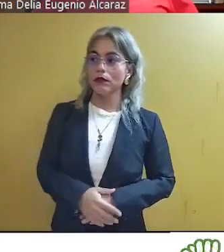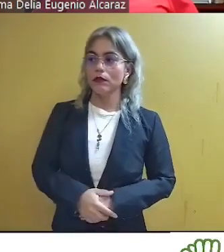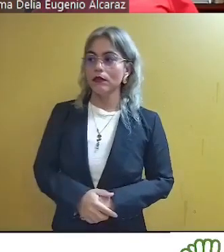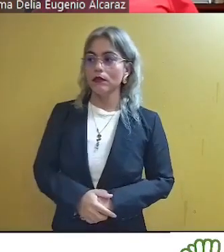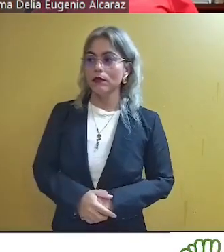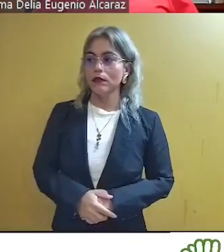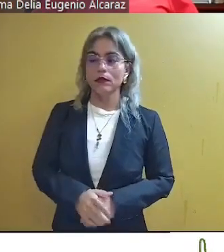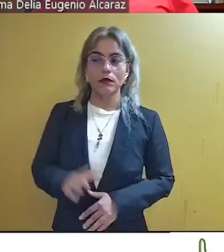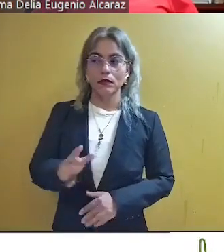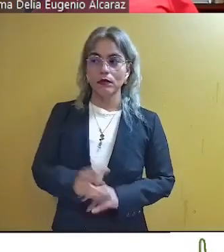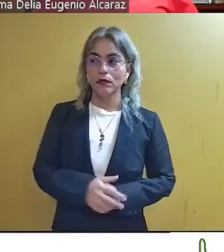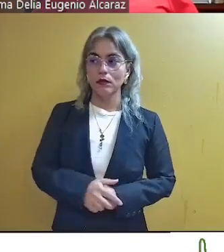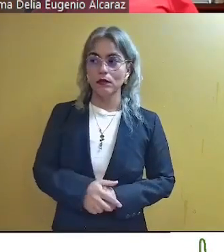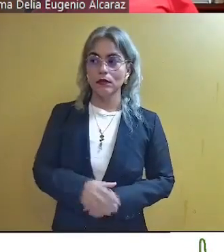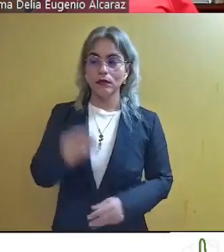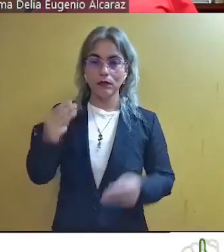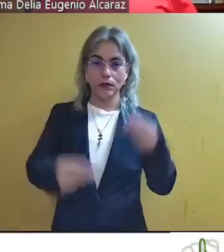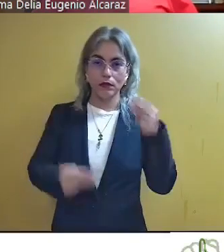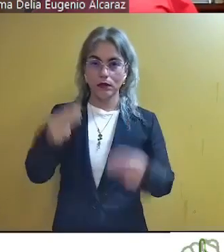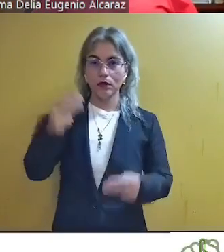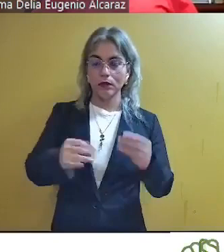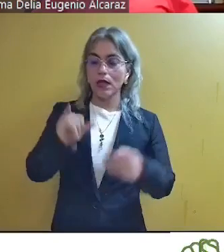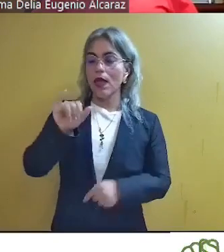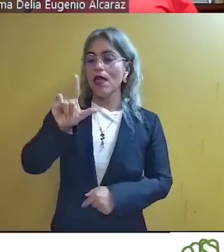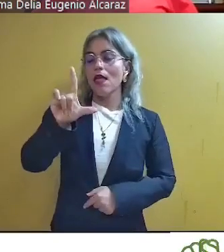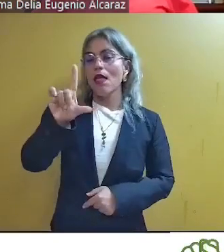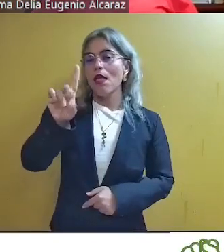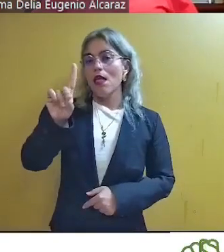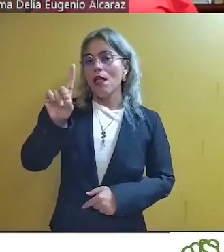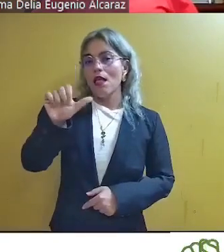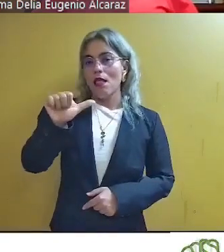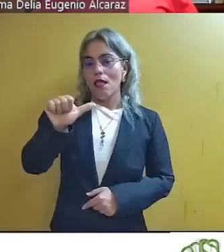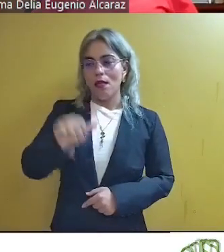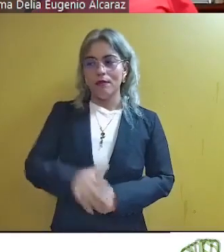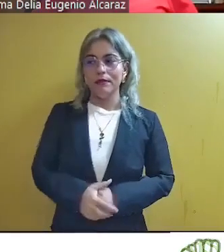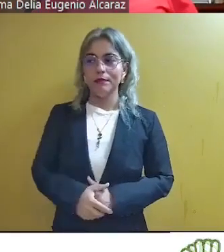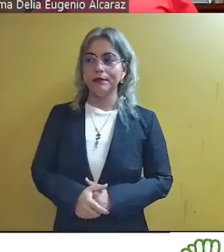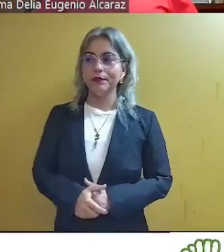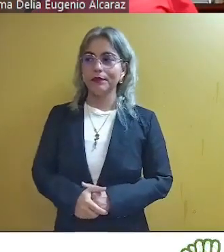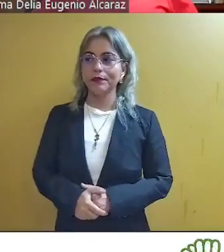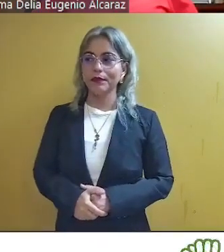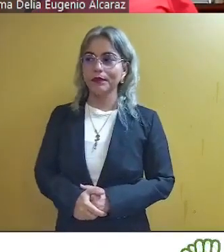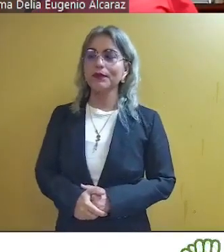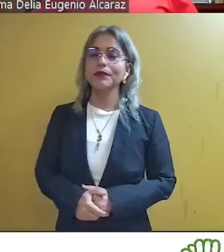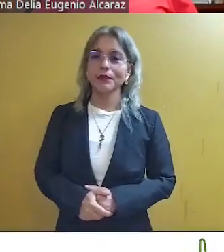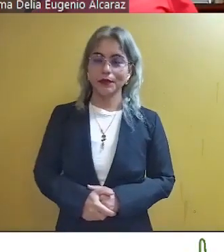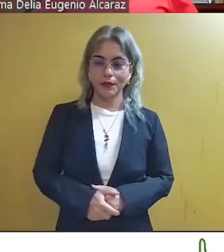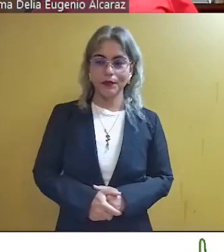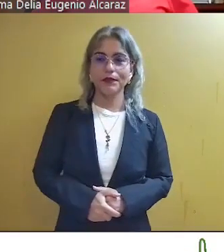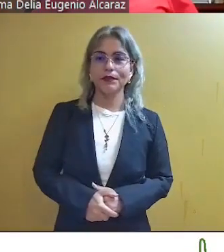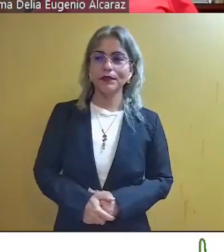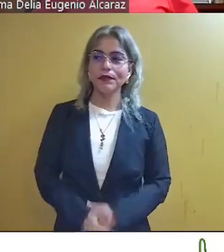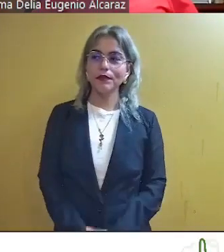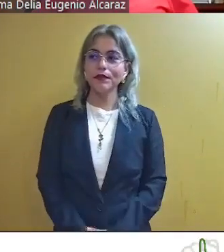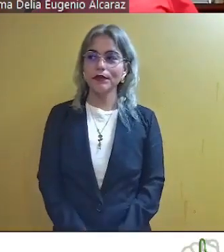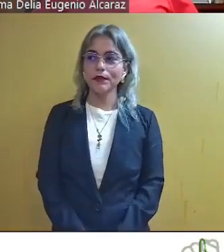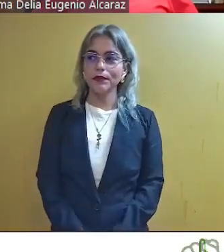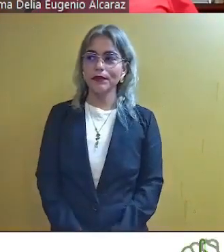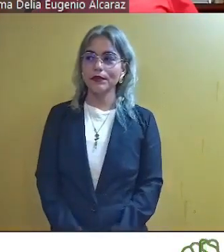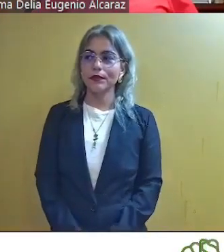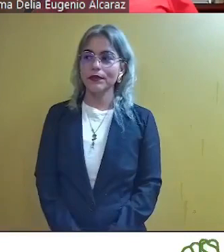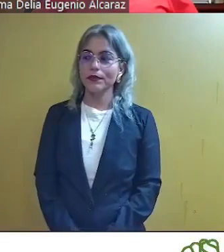Si no, sí. Adelante, magistrada Hilda Rosa Delgado Brito. Gracias. Bueno,